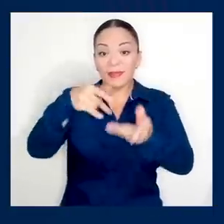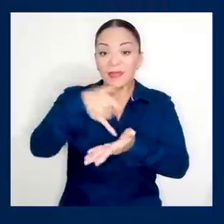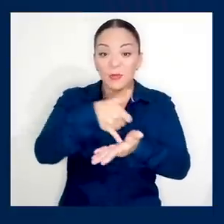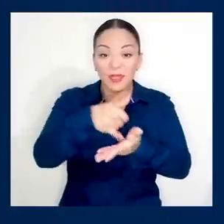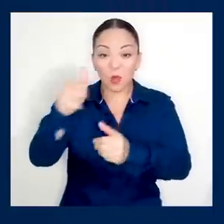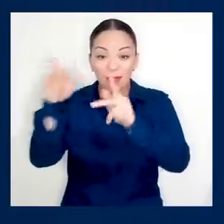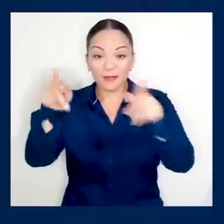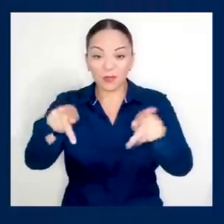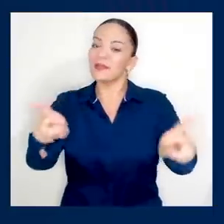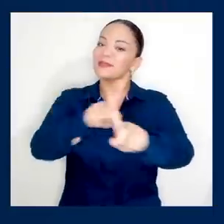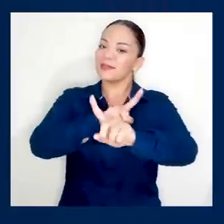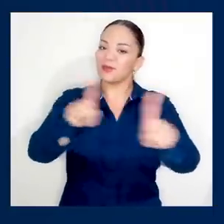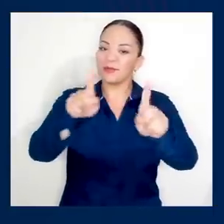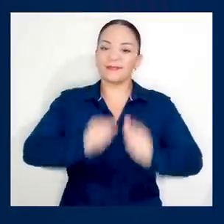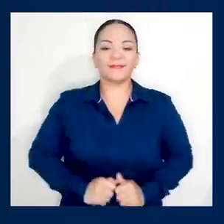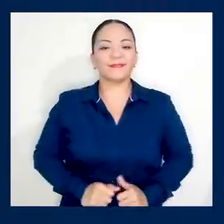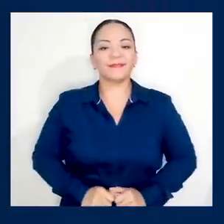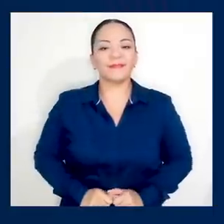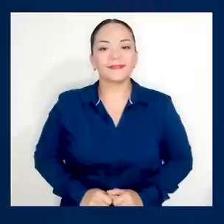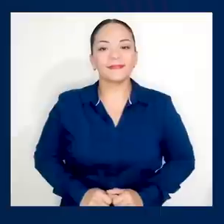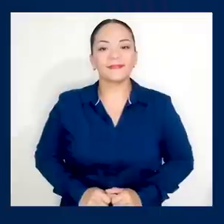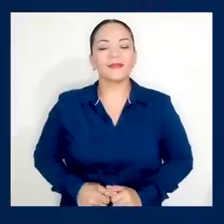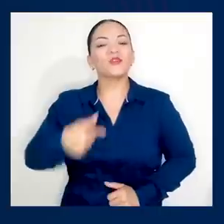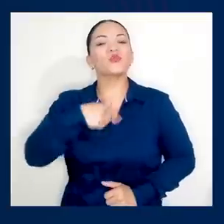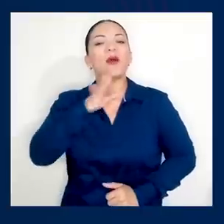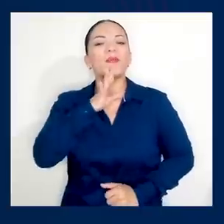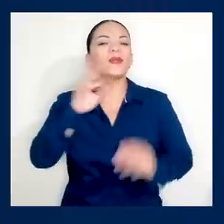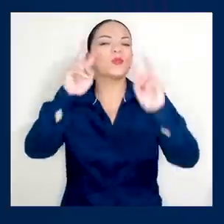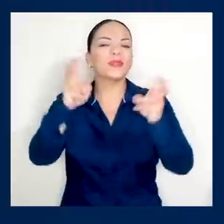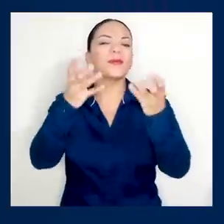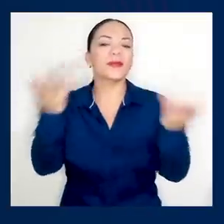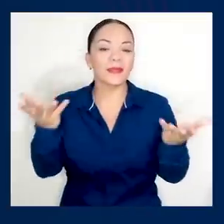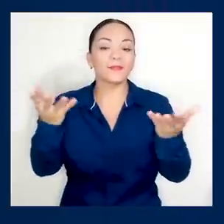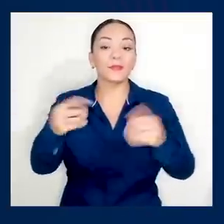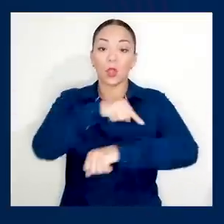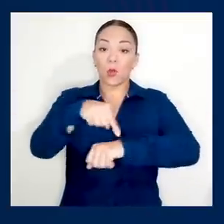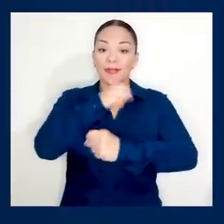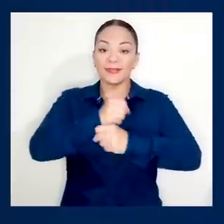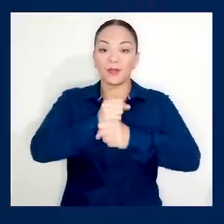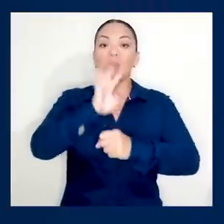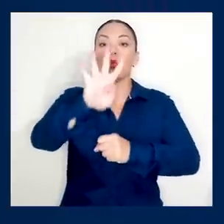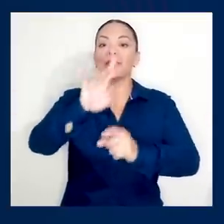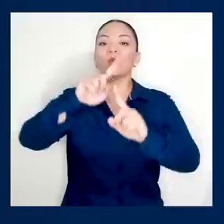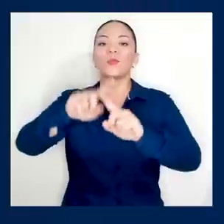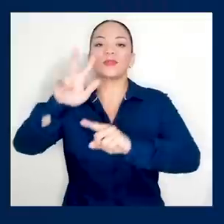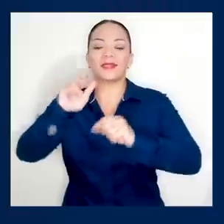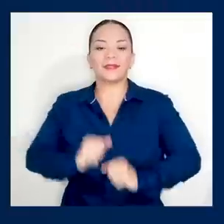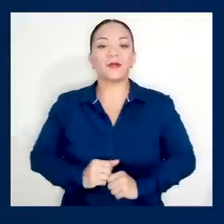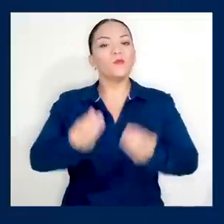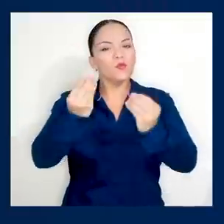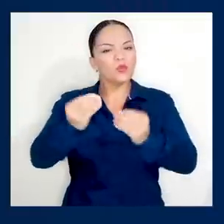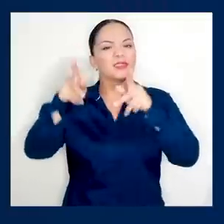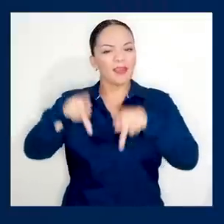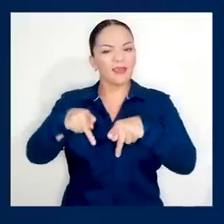nadie las debilite. Me refiero a las jornadas 4x3 sobre lo que mucha gente